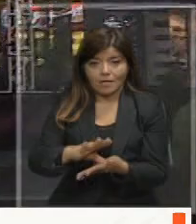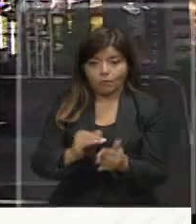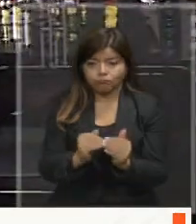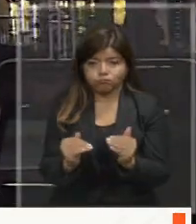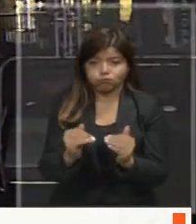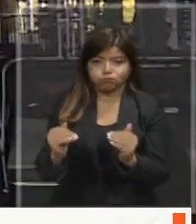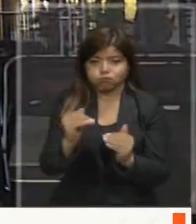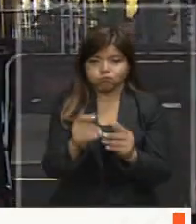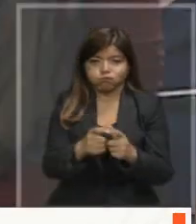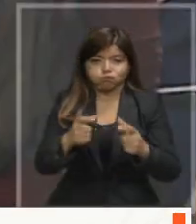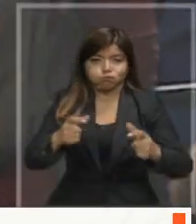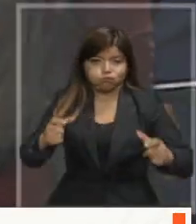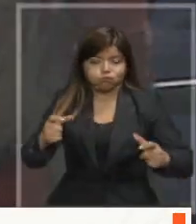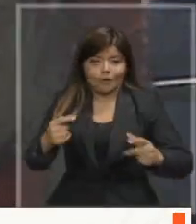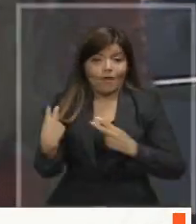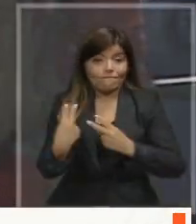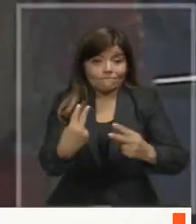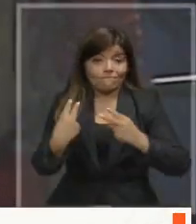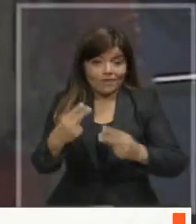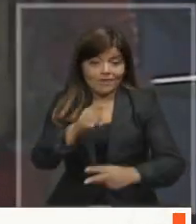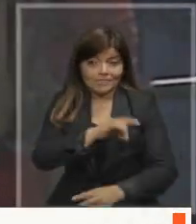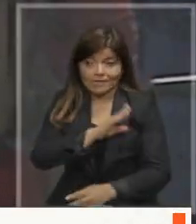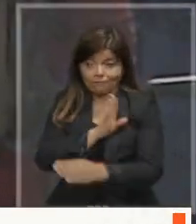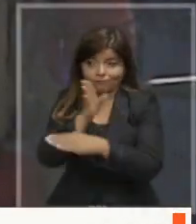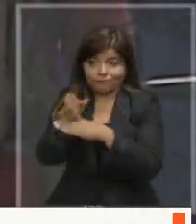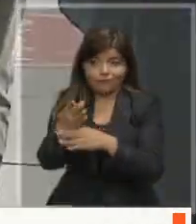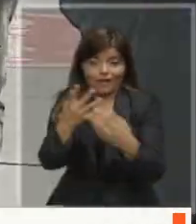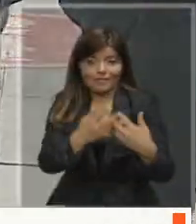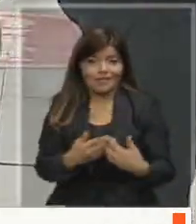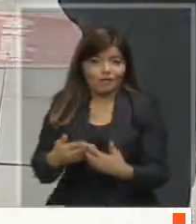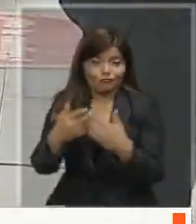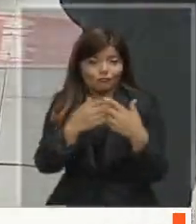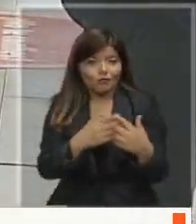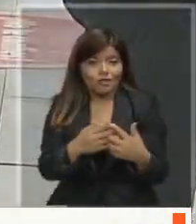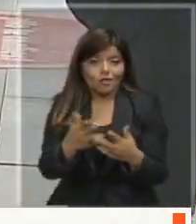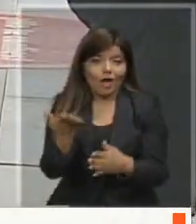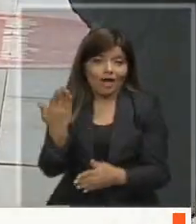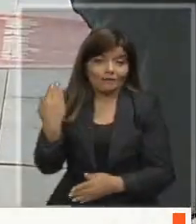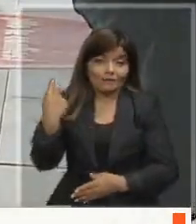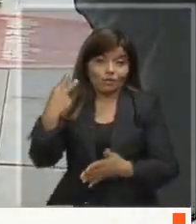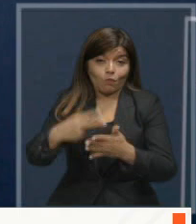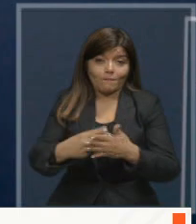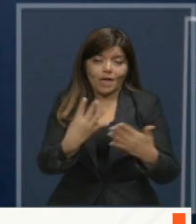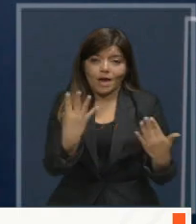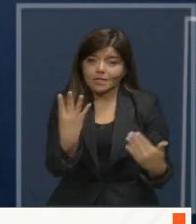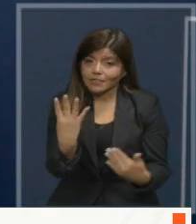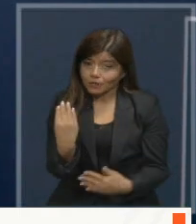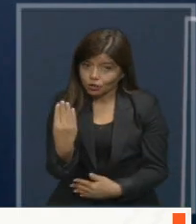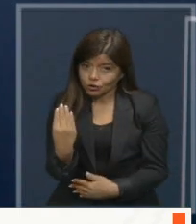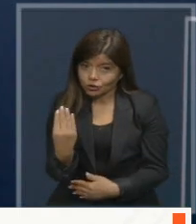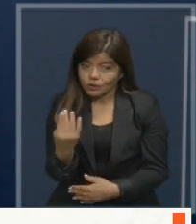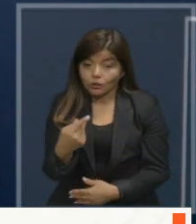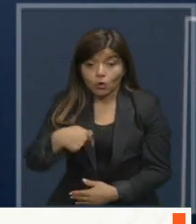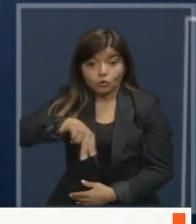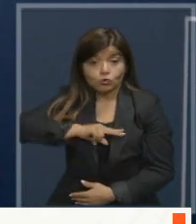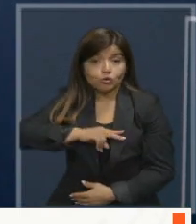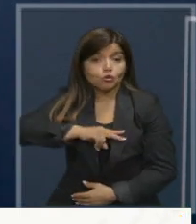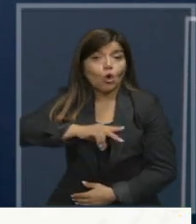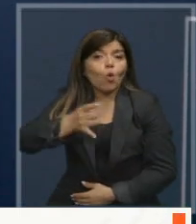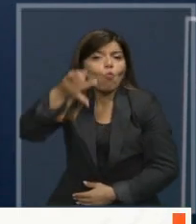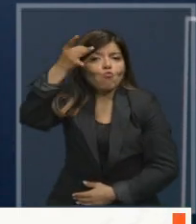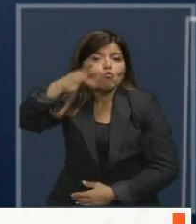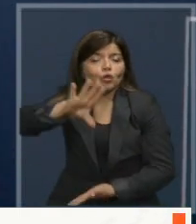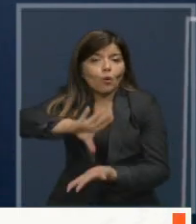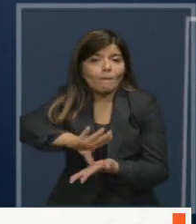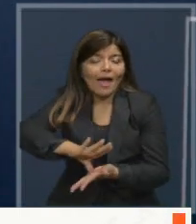los viajes de chilenos a este país desde su habilitación en 2014. Somos el único país de América Latina que